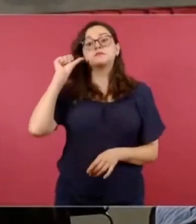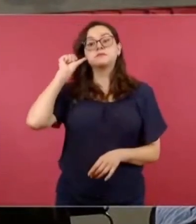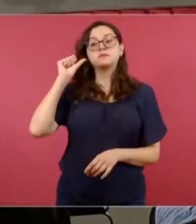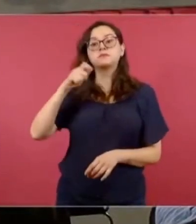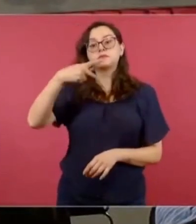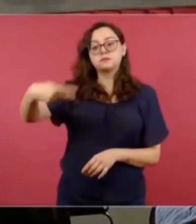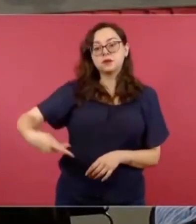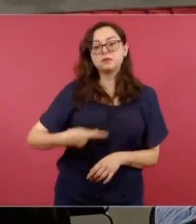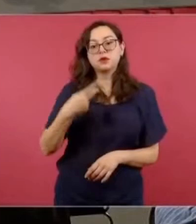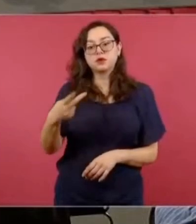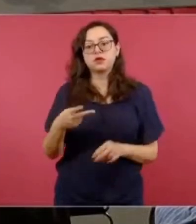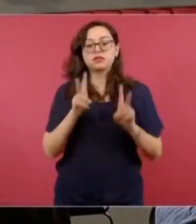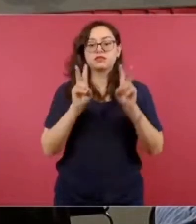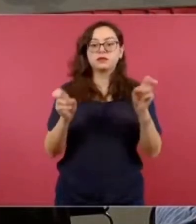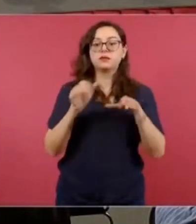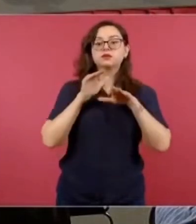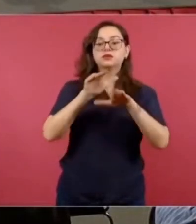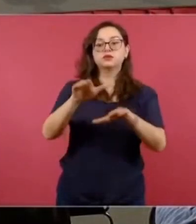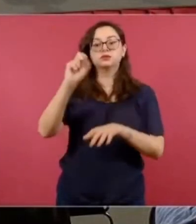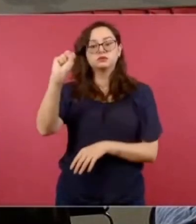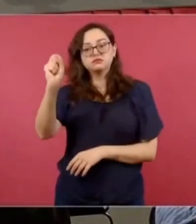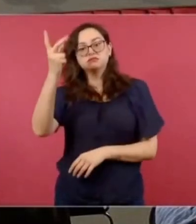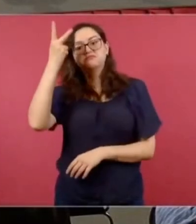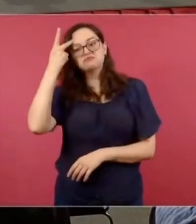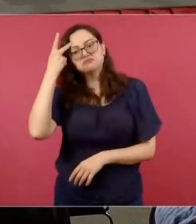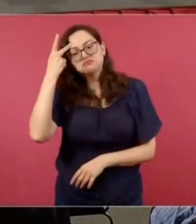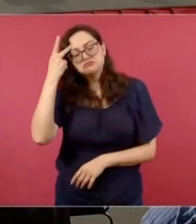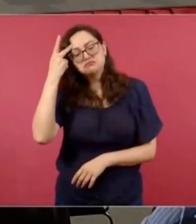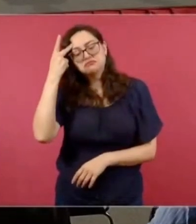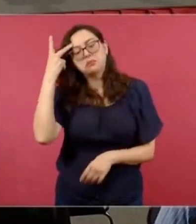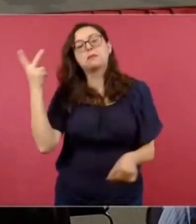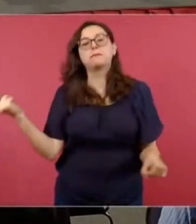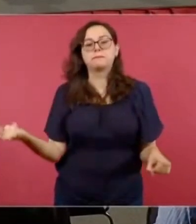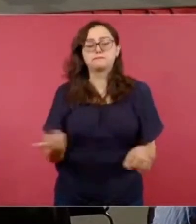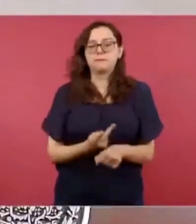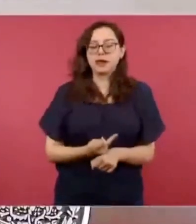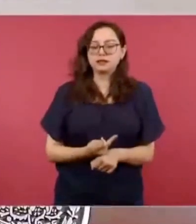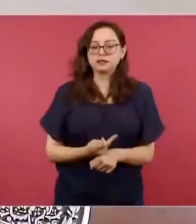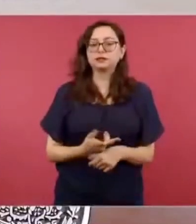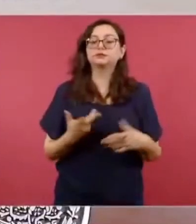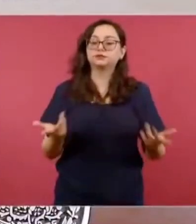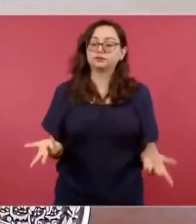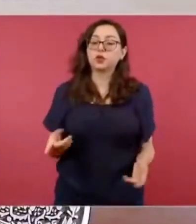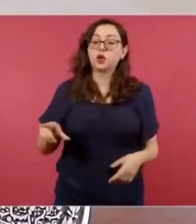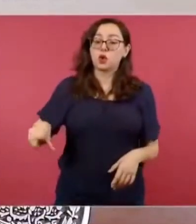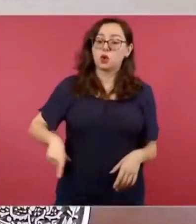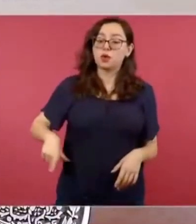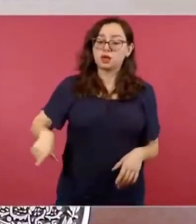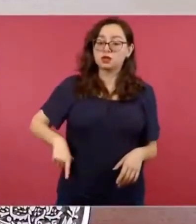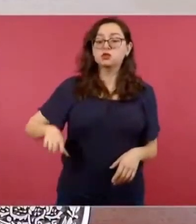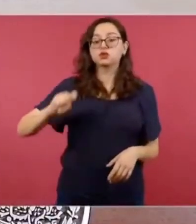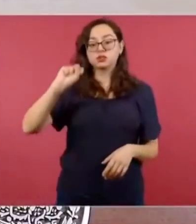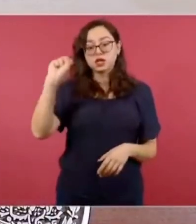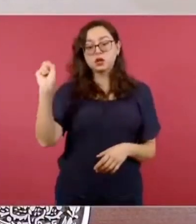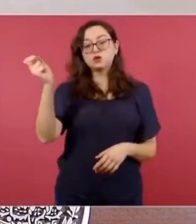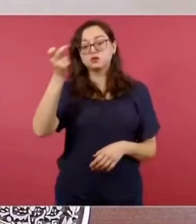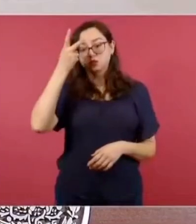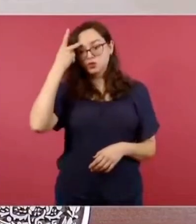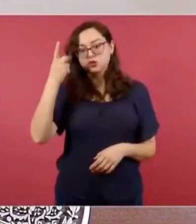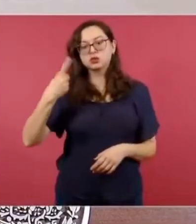tema de San Luis Potosí. Solo comentar el caso que se está trabajando con el Gobierno del Estado. En